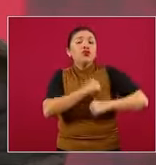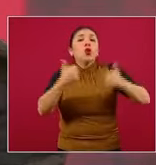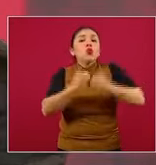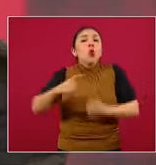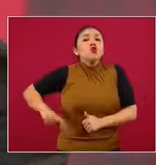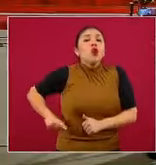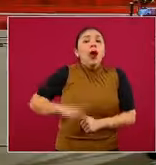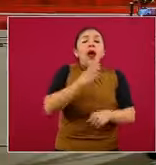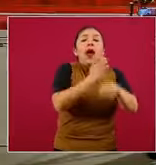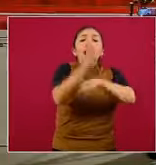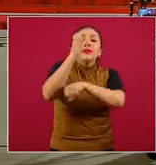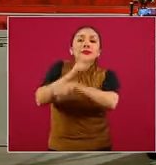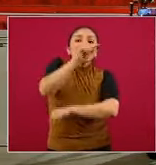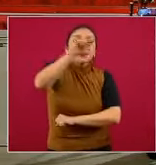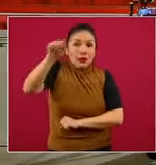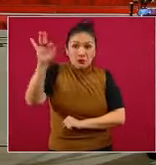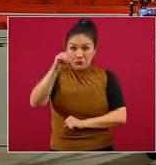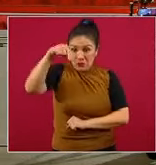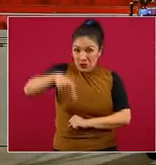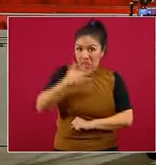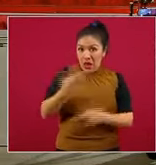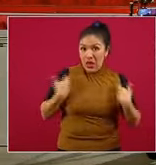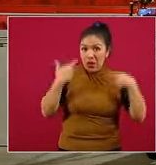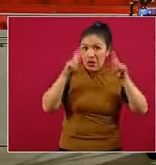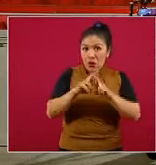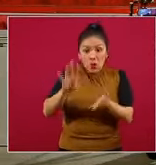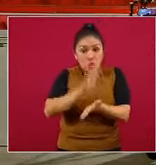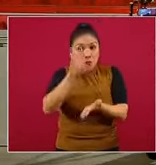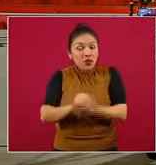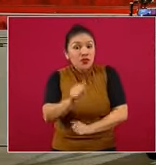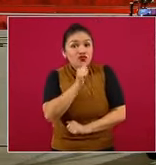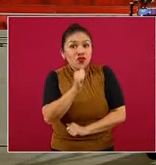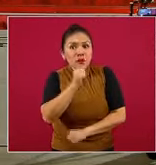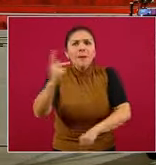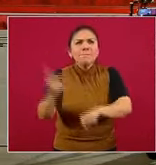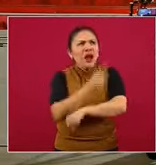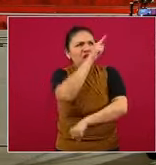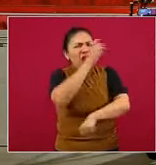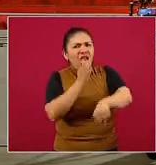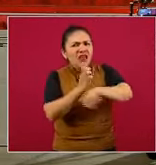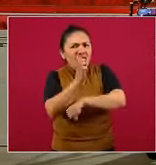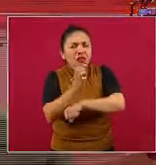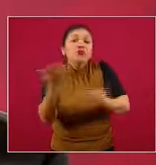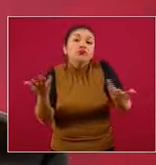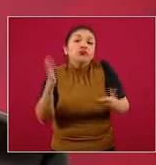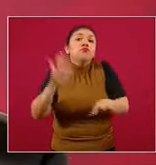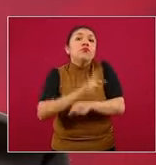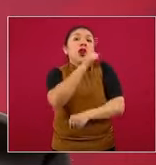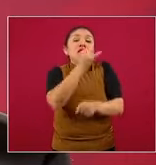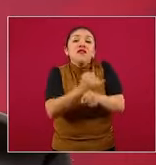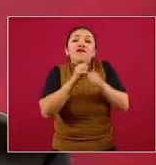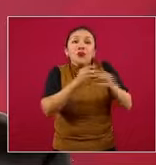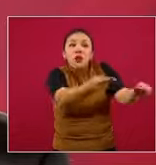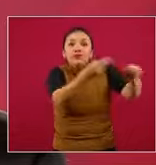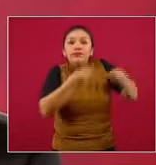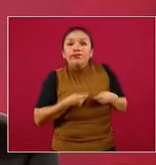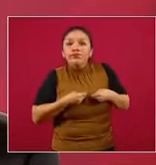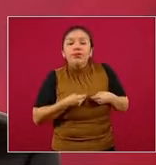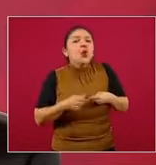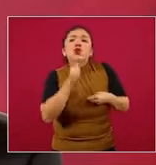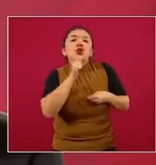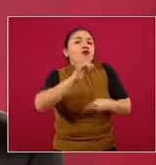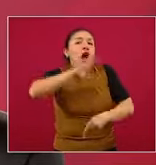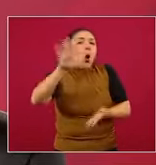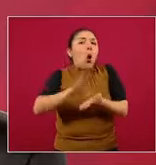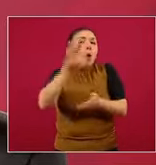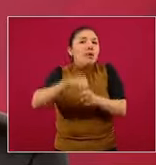de los estados. Si aquí tenemos una representación incompleta de lo que esté ocurriendo en un estado, es porque la información que proviene del estado es